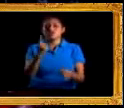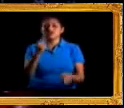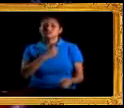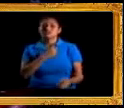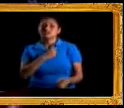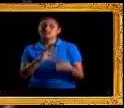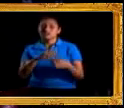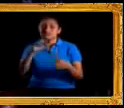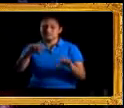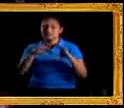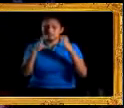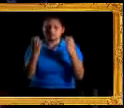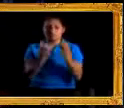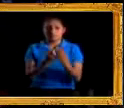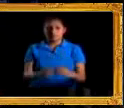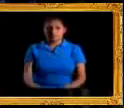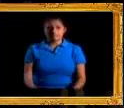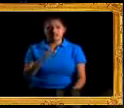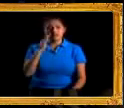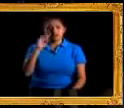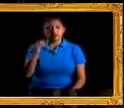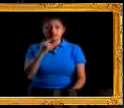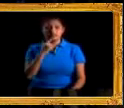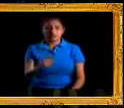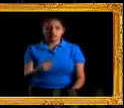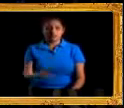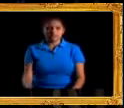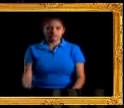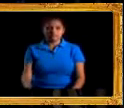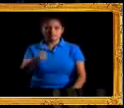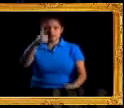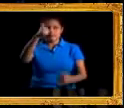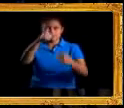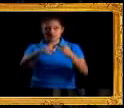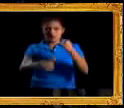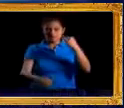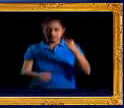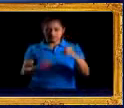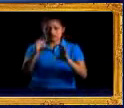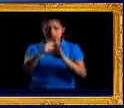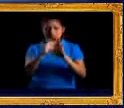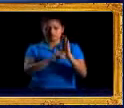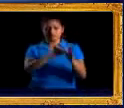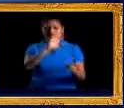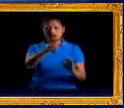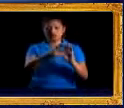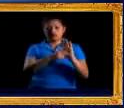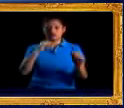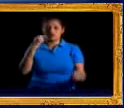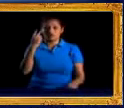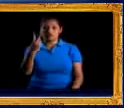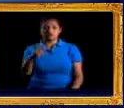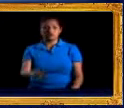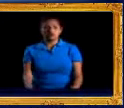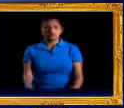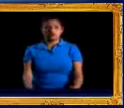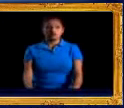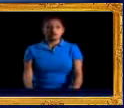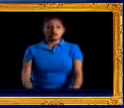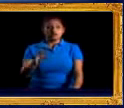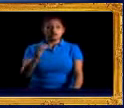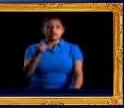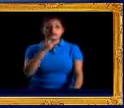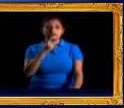más, hermano. Mire lo que dice Apocalipsis capítulo 5, verso 12.